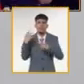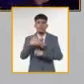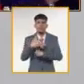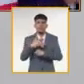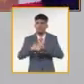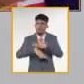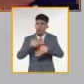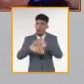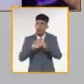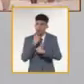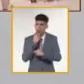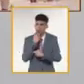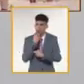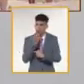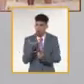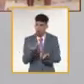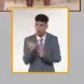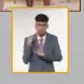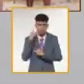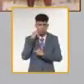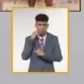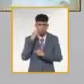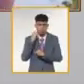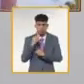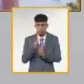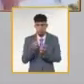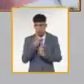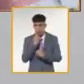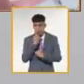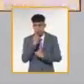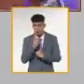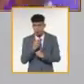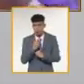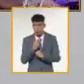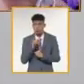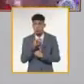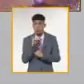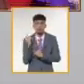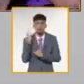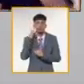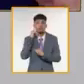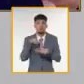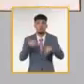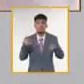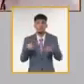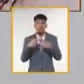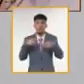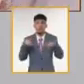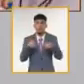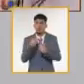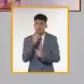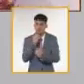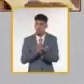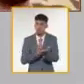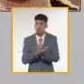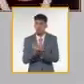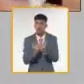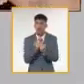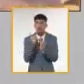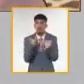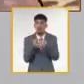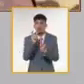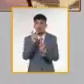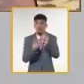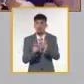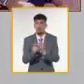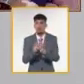escuchen, el problema más grave no es que escuchen reparto, que escuchen reggaetón, es que hay grupos que solo escuchan eso, es decir, que su universo musical, su universo